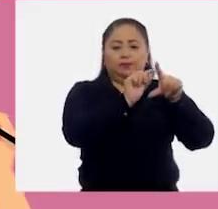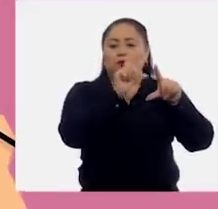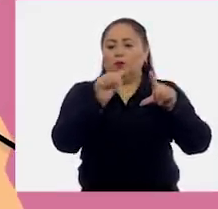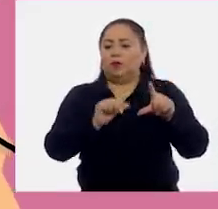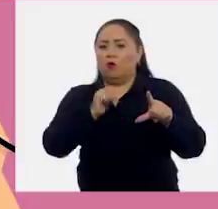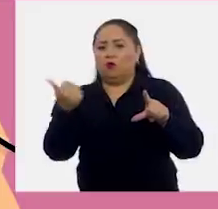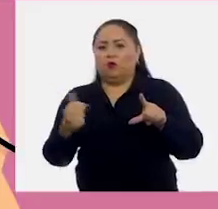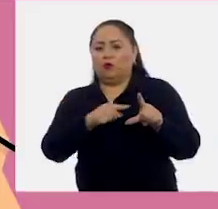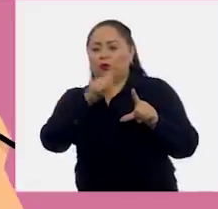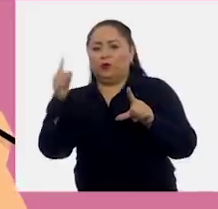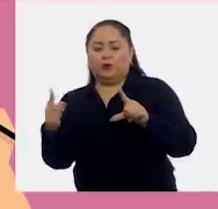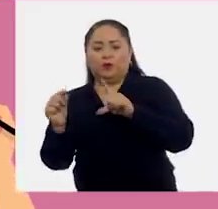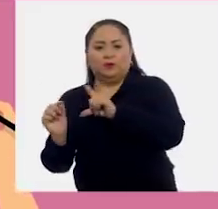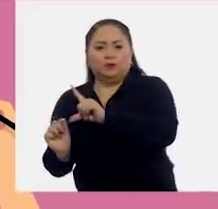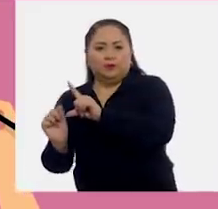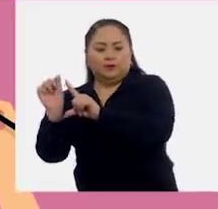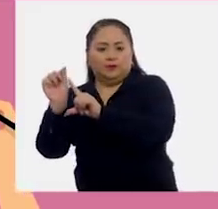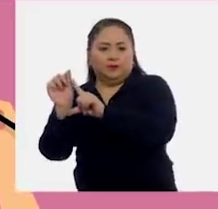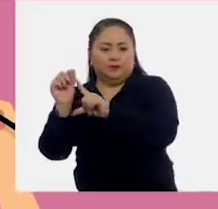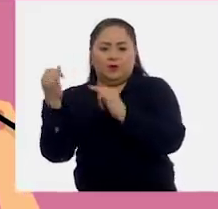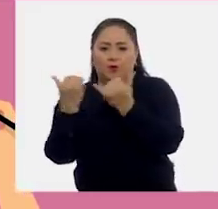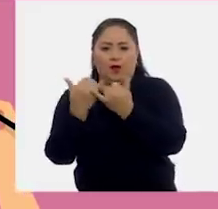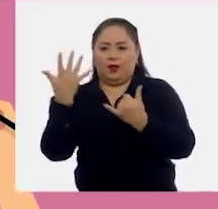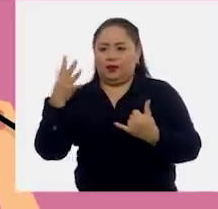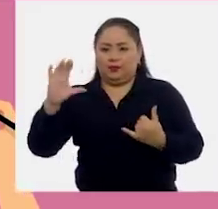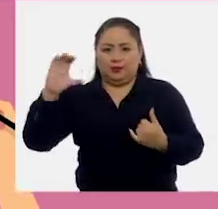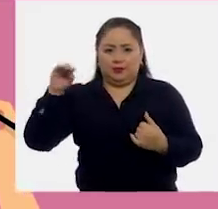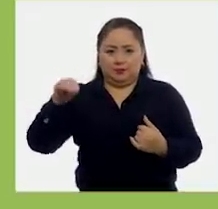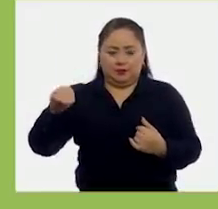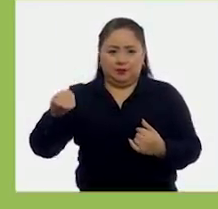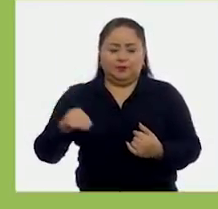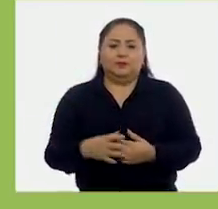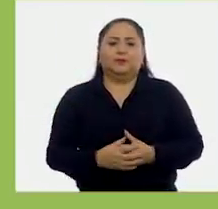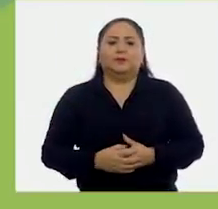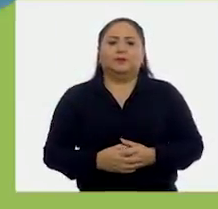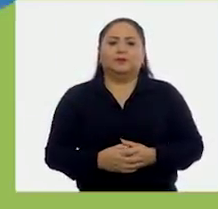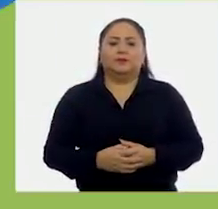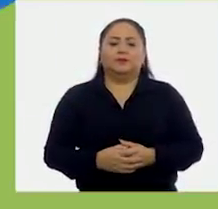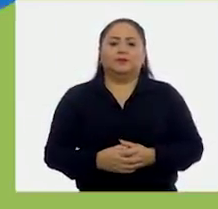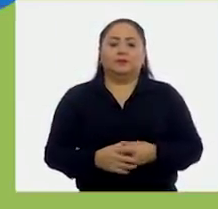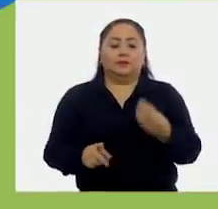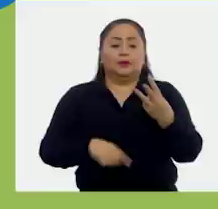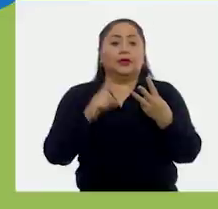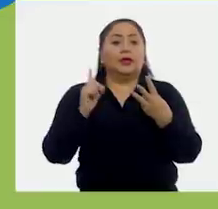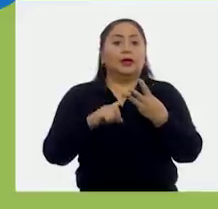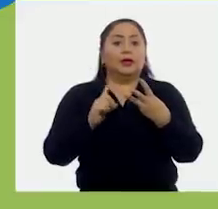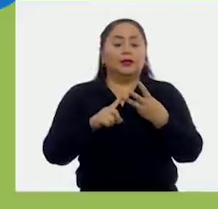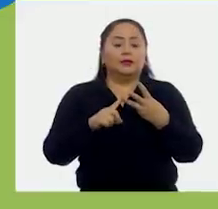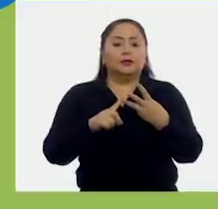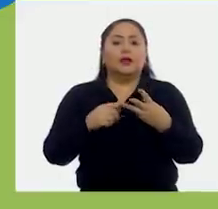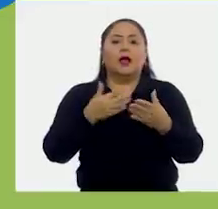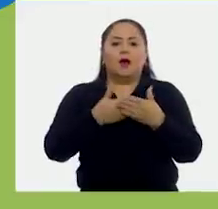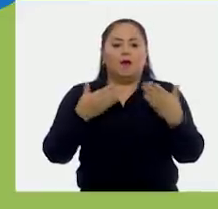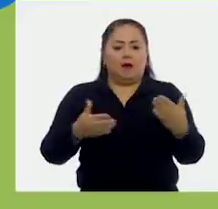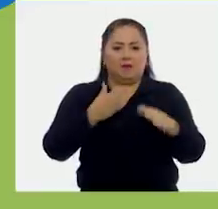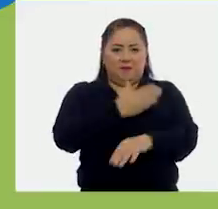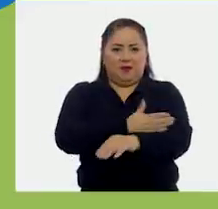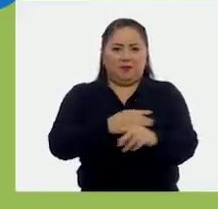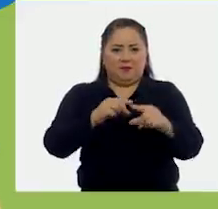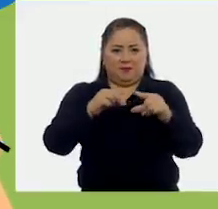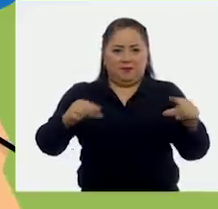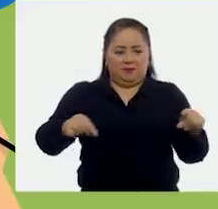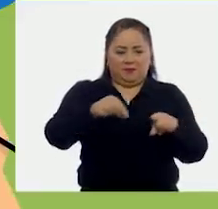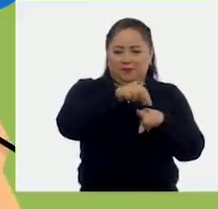arriba. Repite el paso anterior del otro lado de la playera. 3. Traza la línea